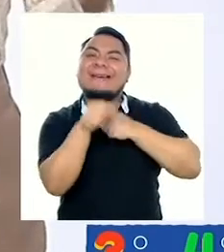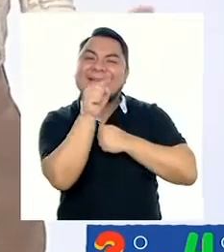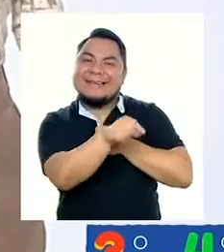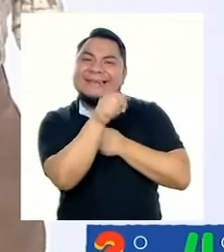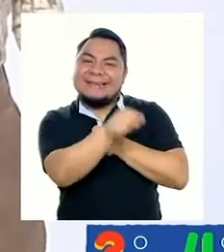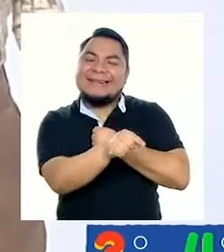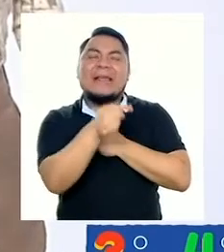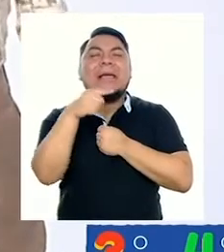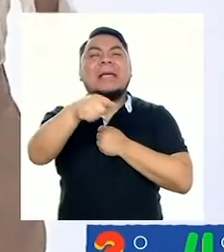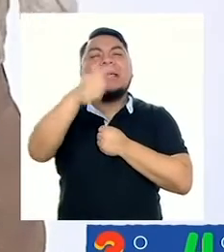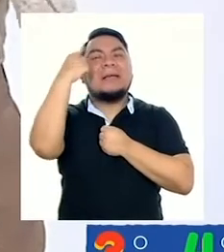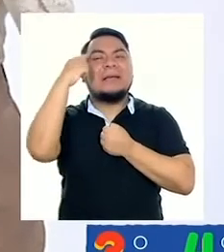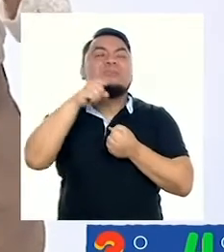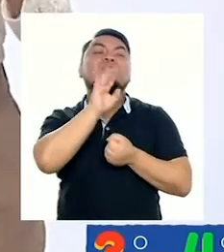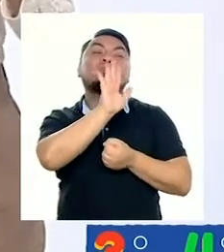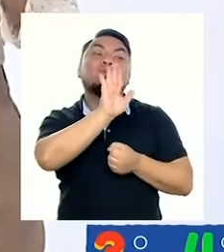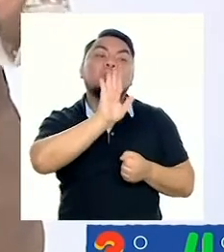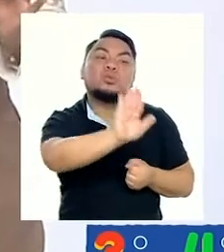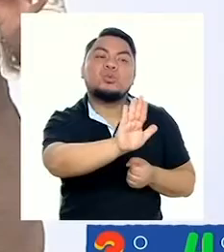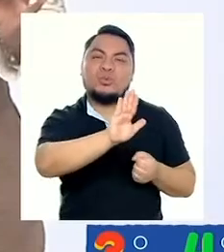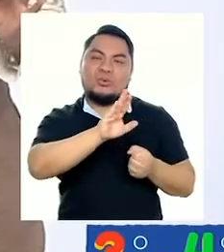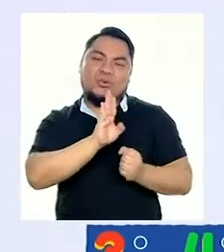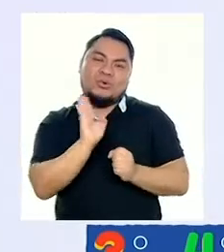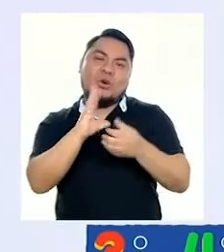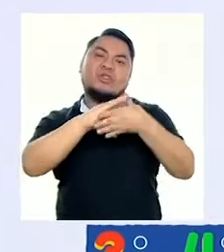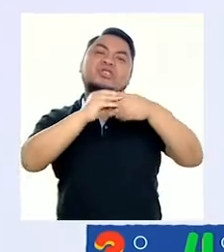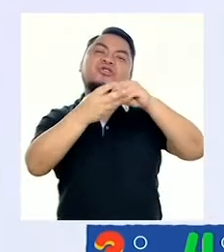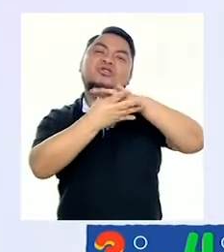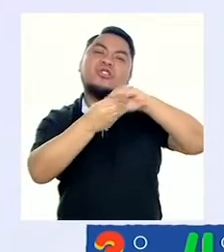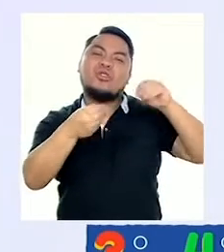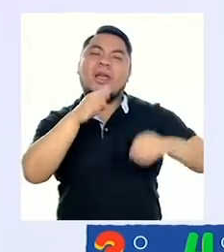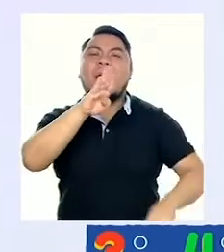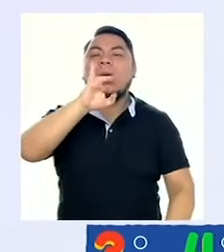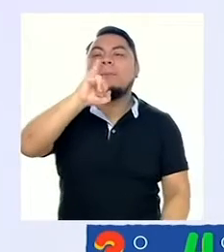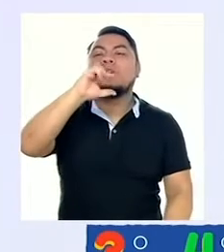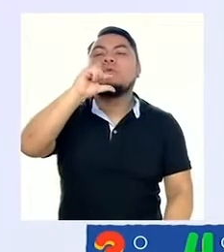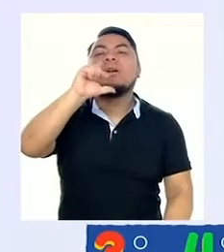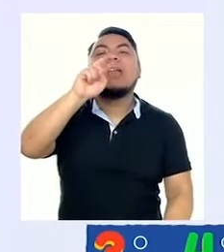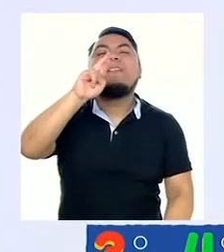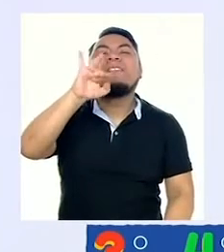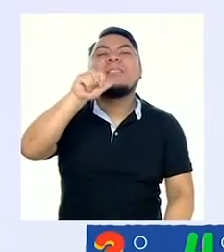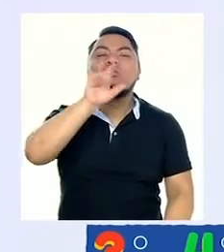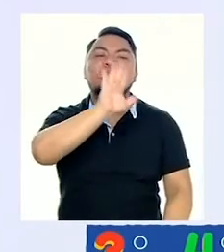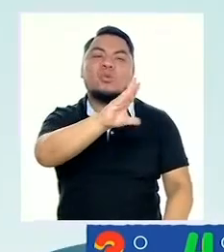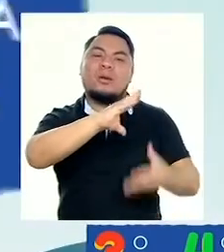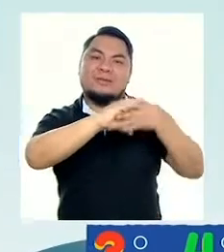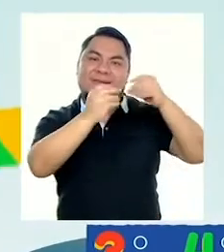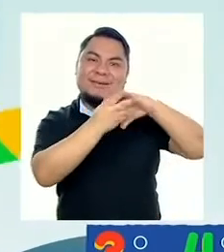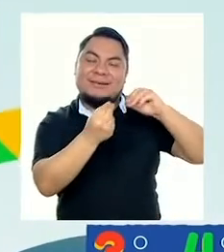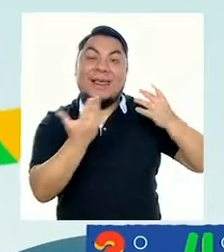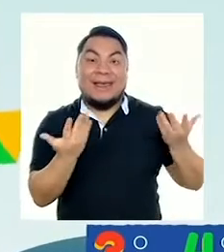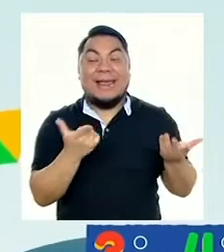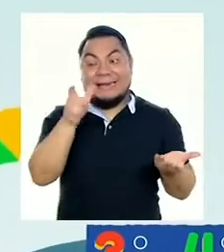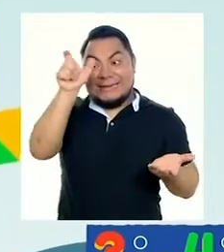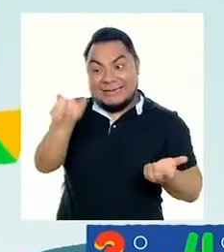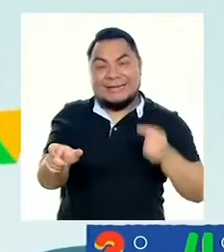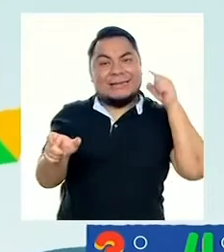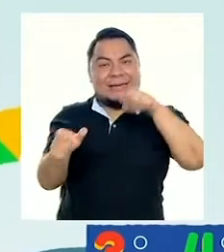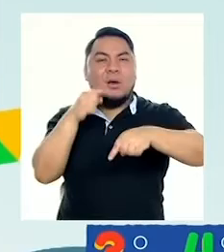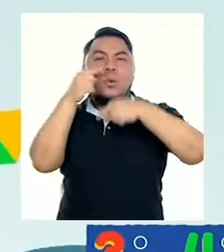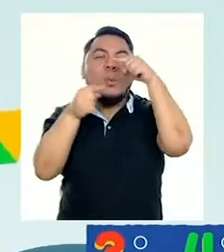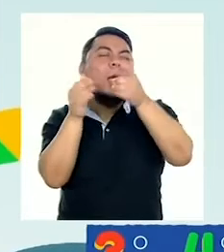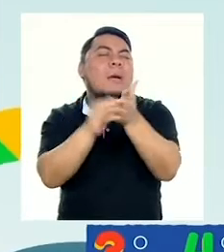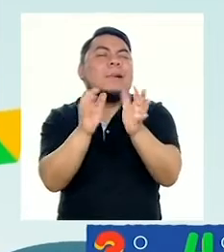decir, estaba escribiendo su biografía. En una biografía, un narrador presenta los hechos